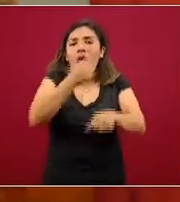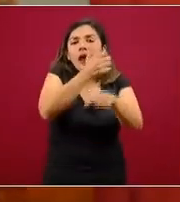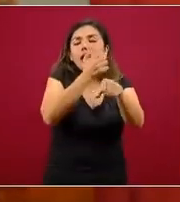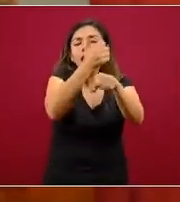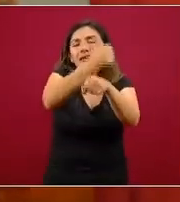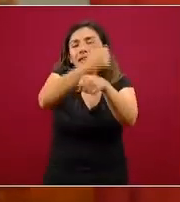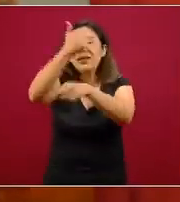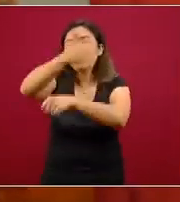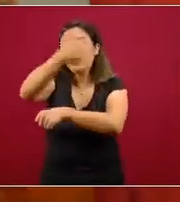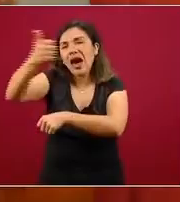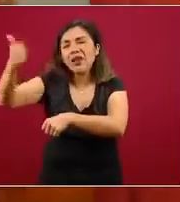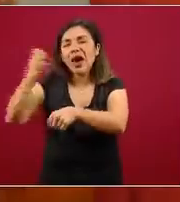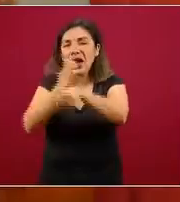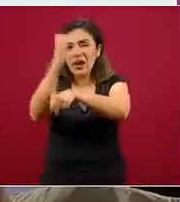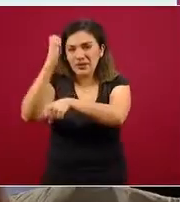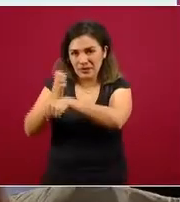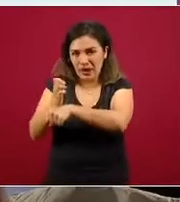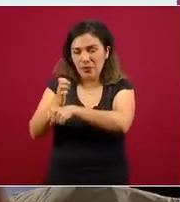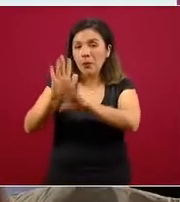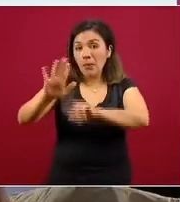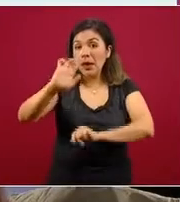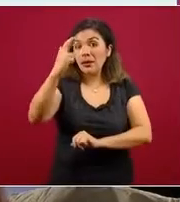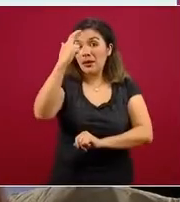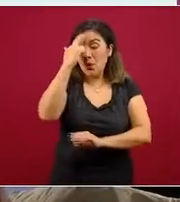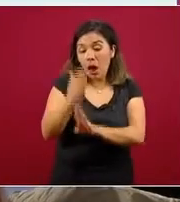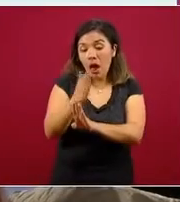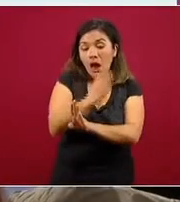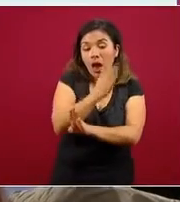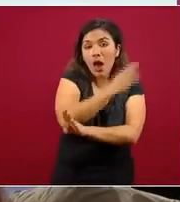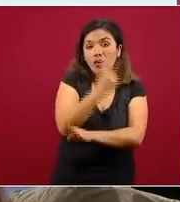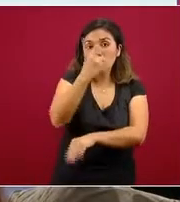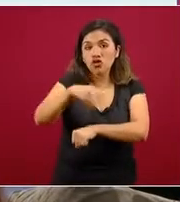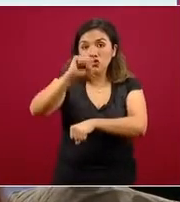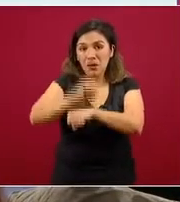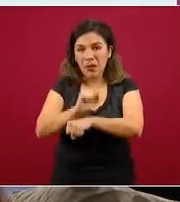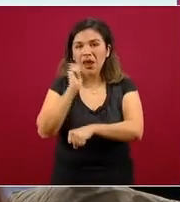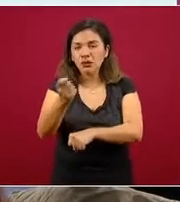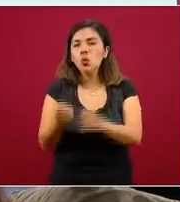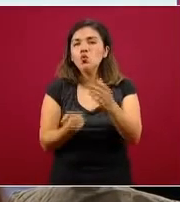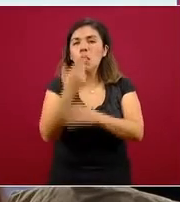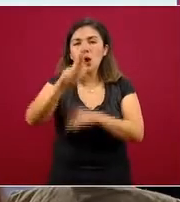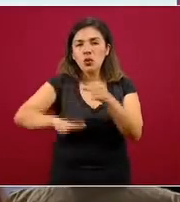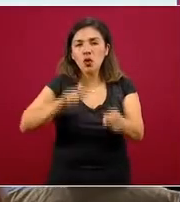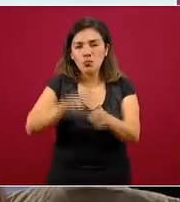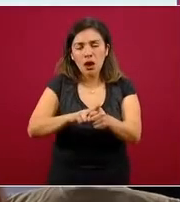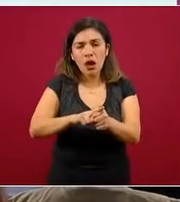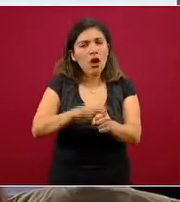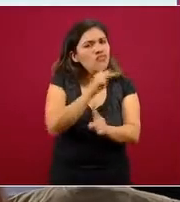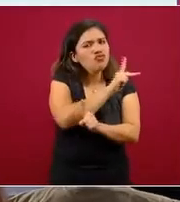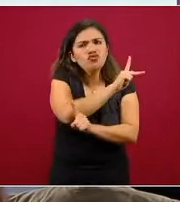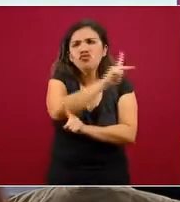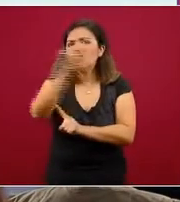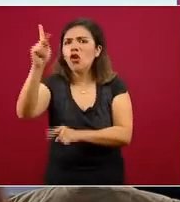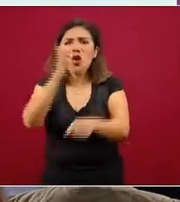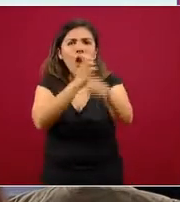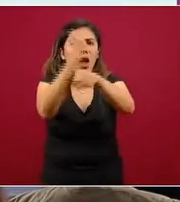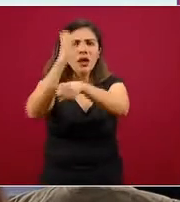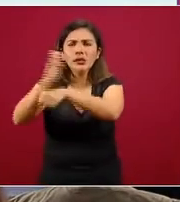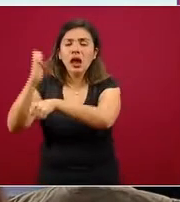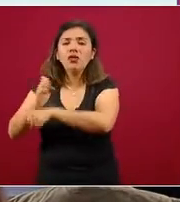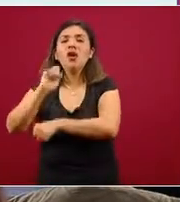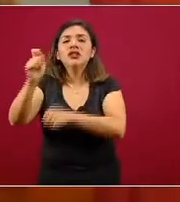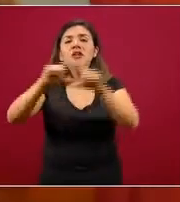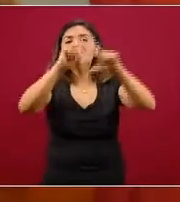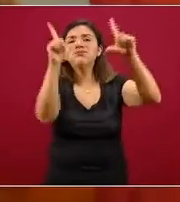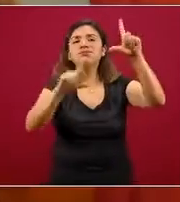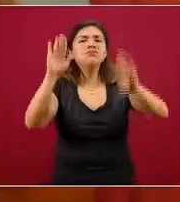entidad federativa. Si recordamos, las primeras 2 semanas de la nueva normalidad, todas las entidades federativas estuvieron